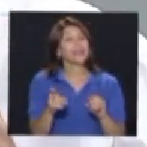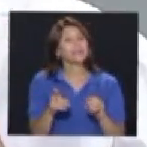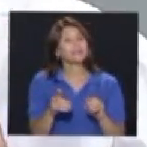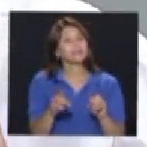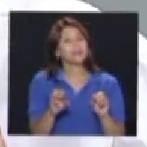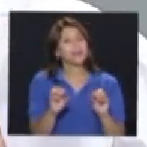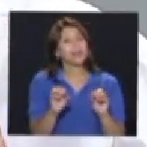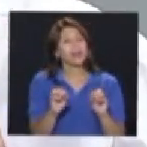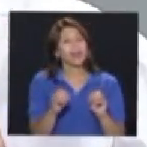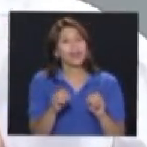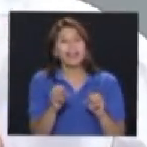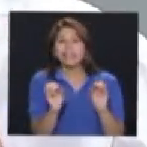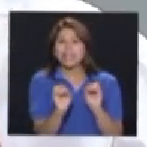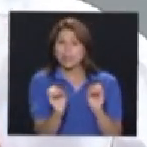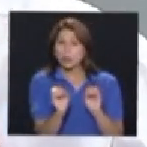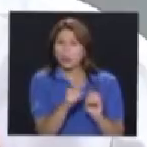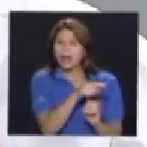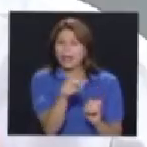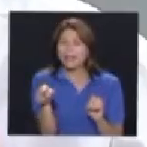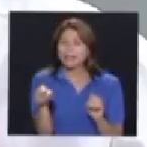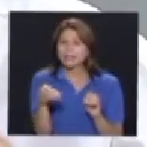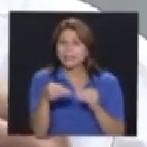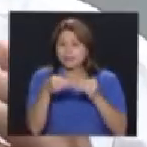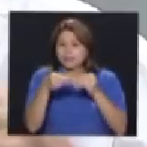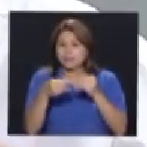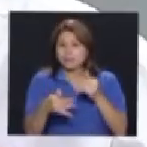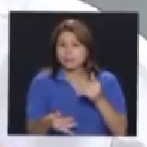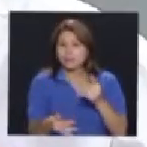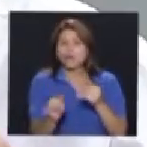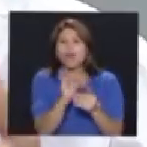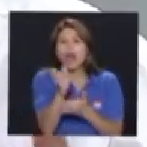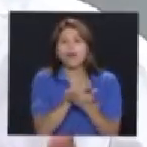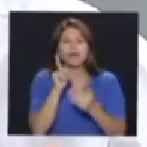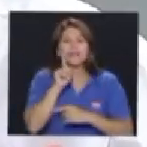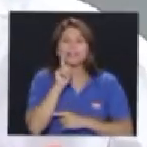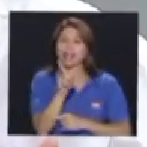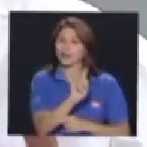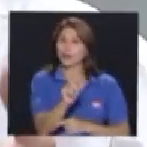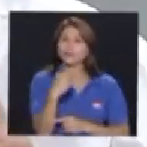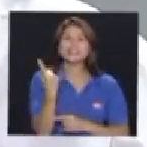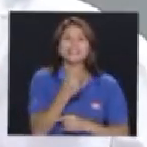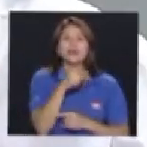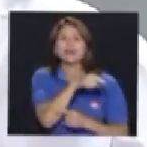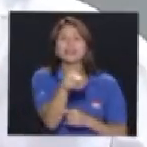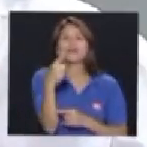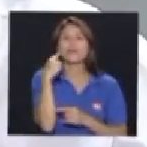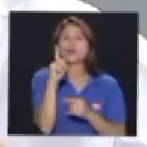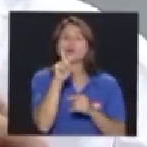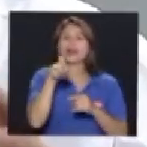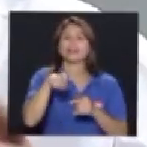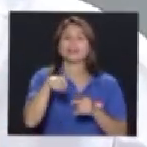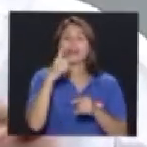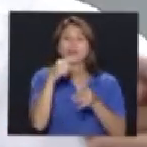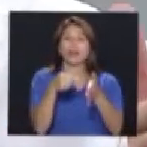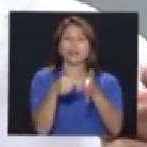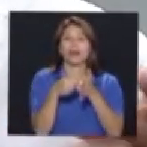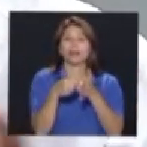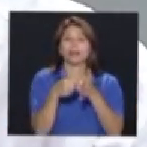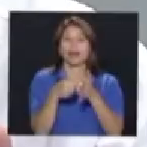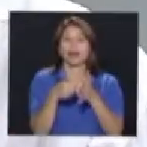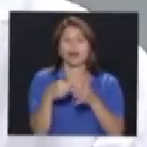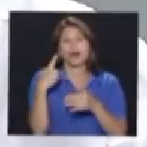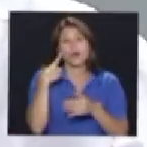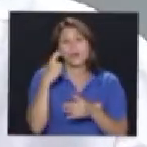como artificial, o sea, de alguna manera siempre respondió a una necesidad, a una demanda concreta, porque no hay nada peor que